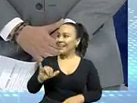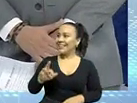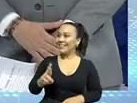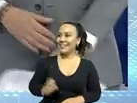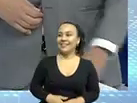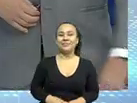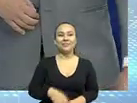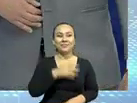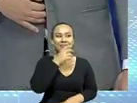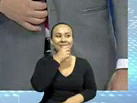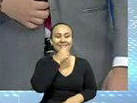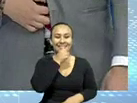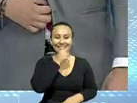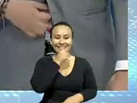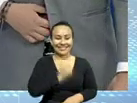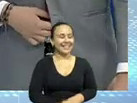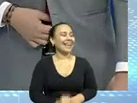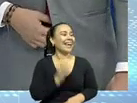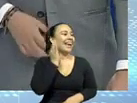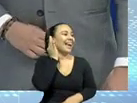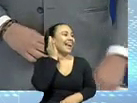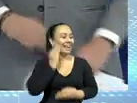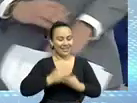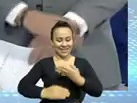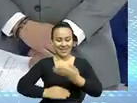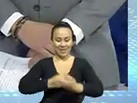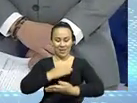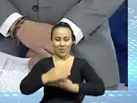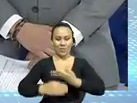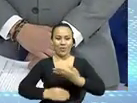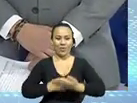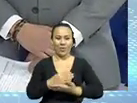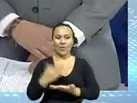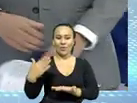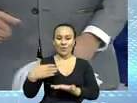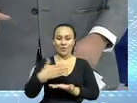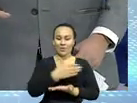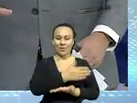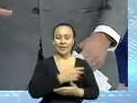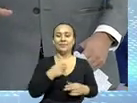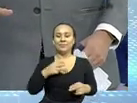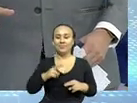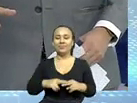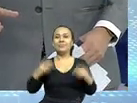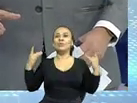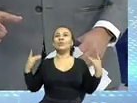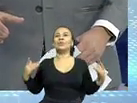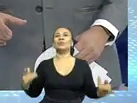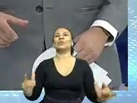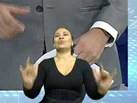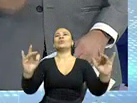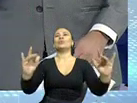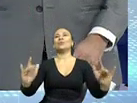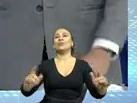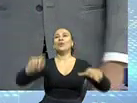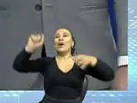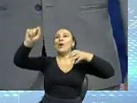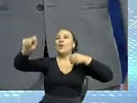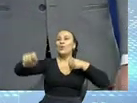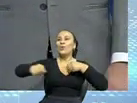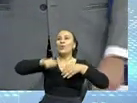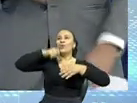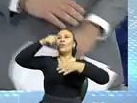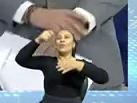Claro. La vieja es buenísimo. Es el bollo de vieja. Bollo de vieja, claro. Y usted se siente en la hamaca y se come ese bollo de esa vieja.